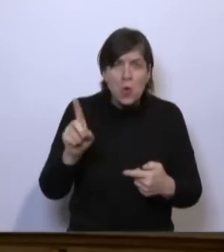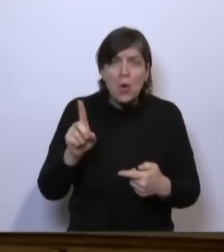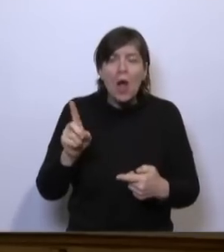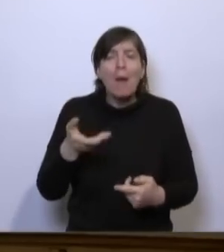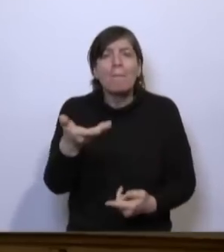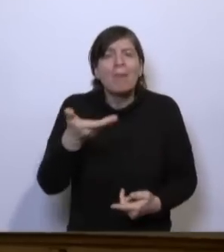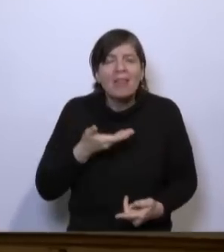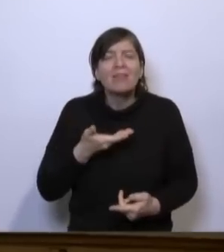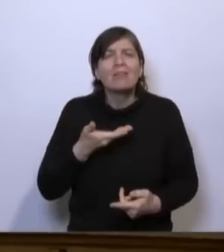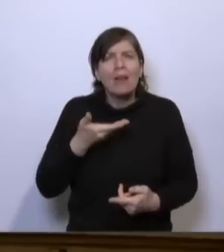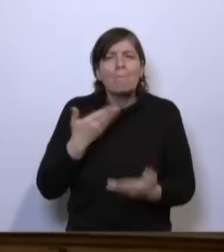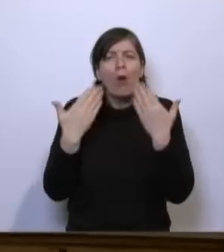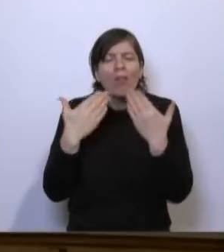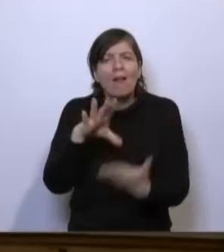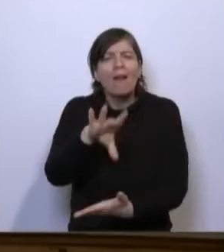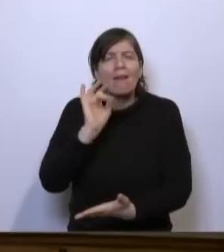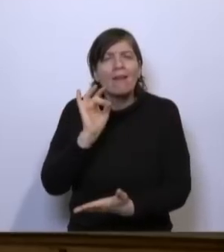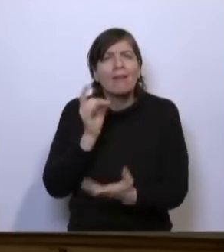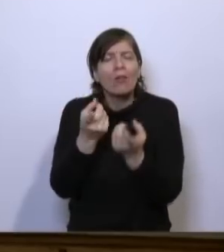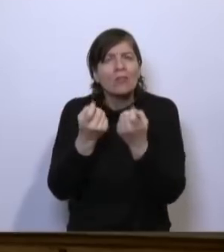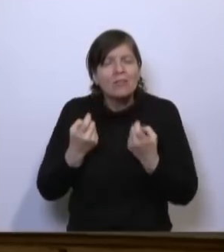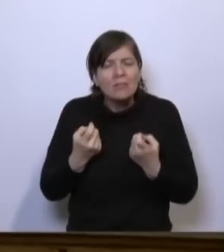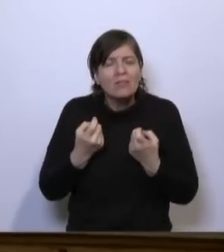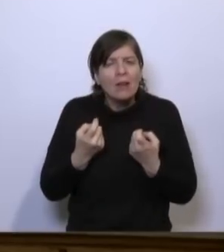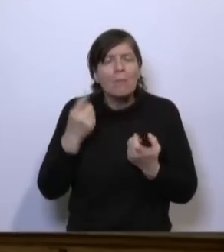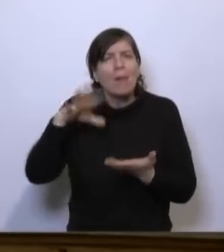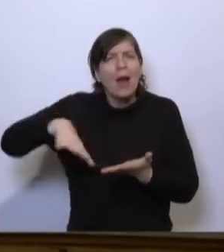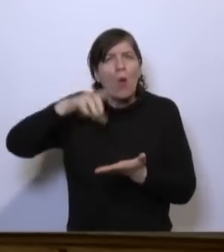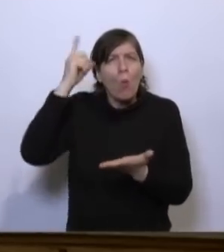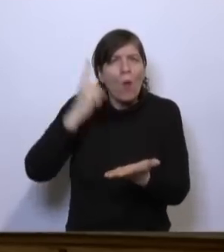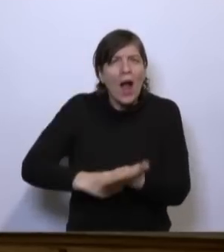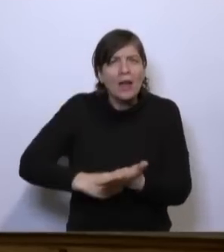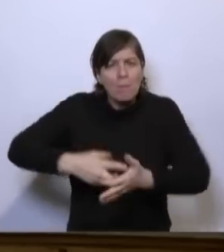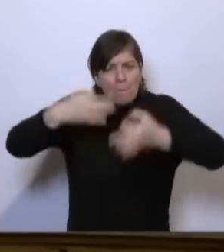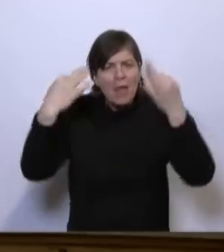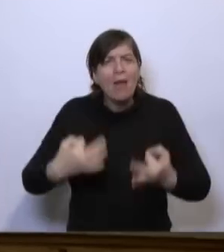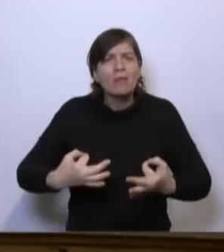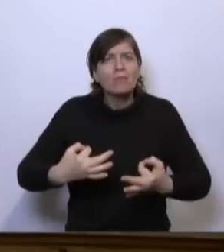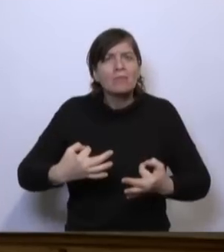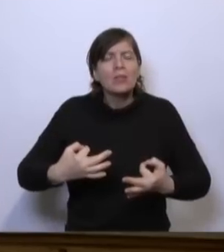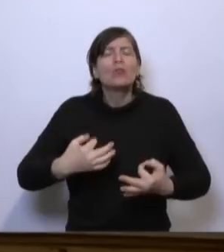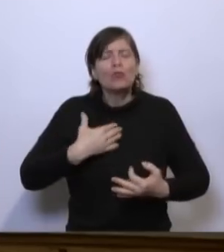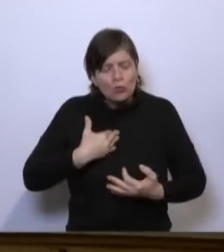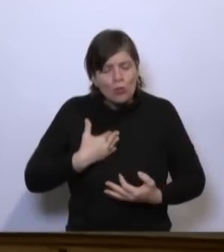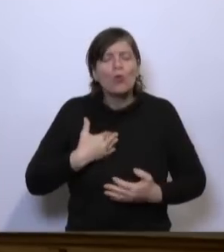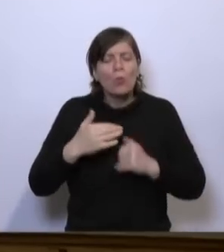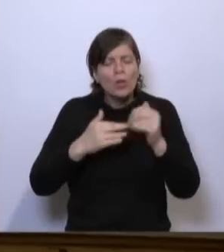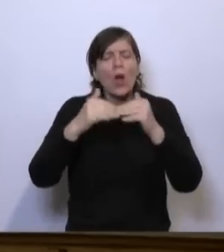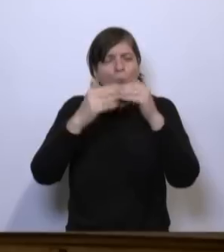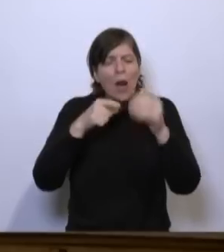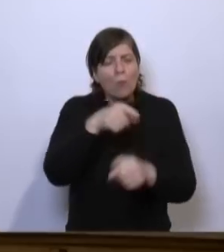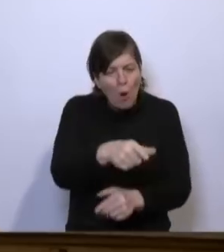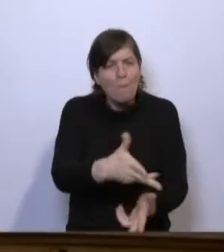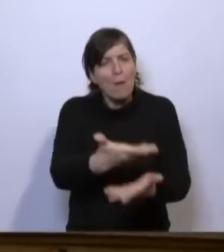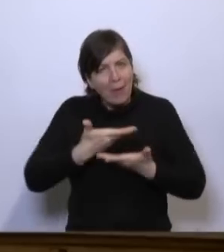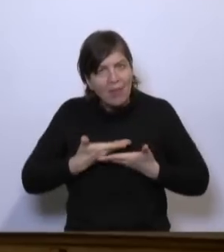has pedido el discernimiento necesario para juzgar con rectitud, yo voy a obrar conforme a